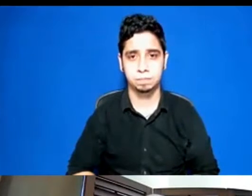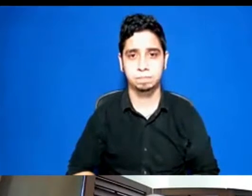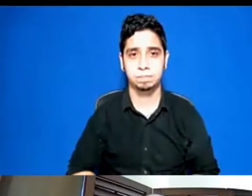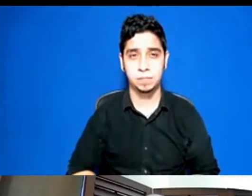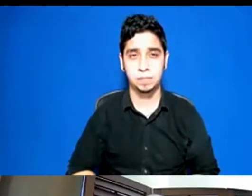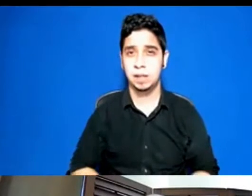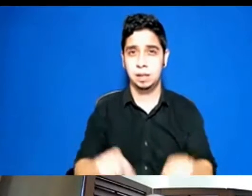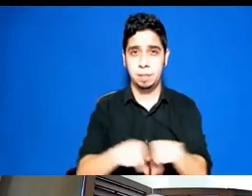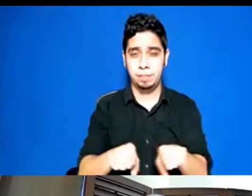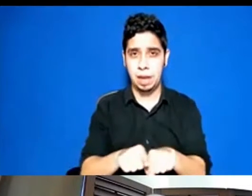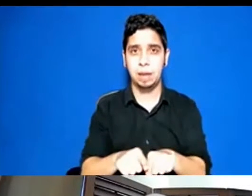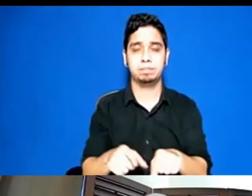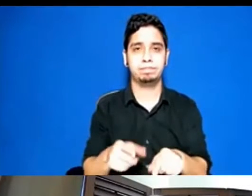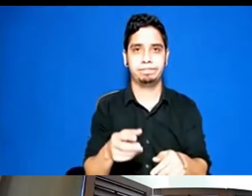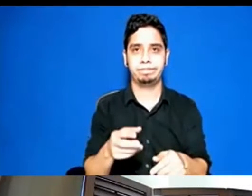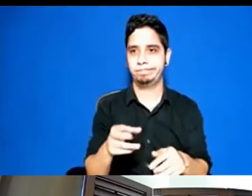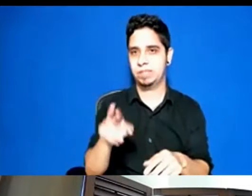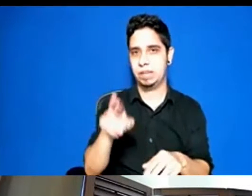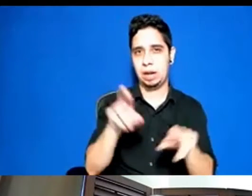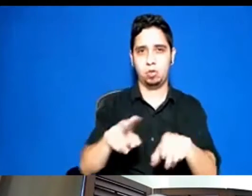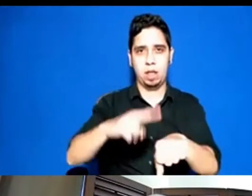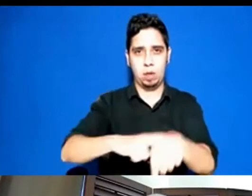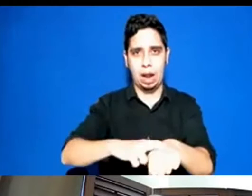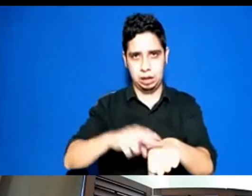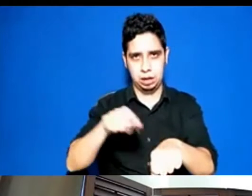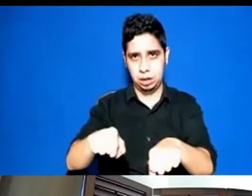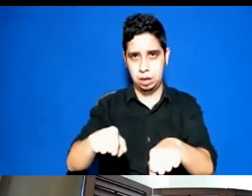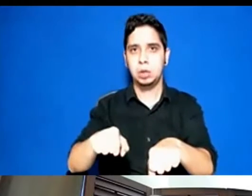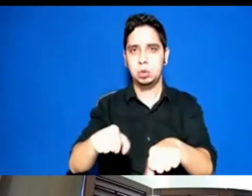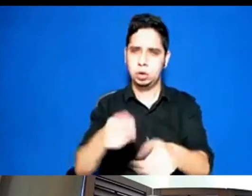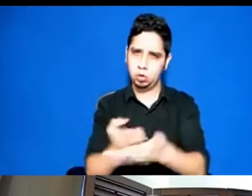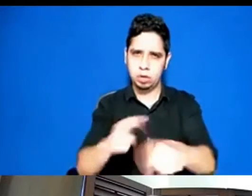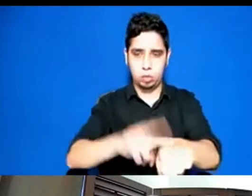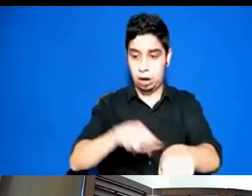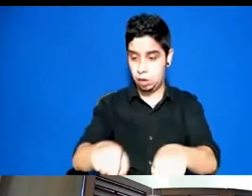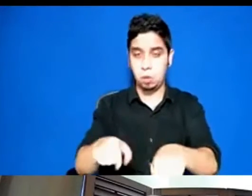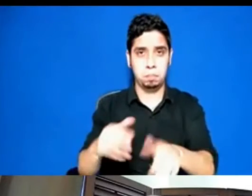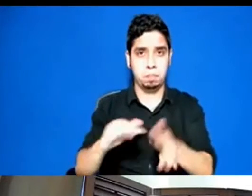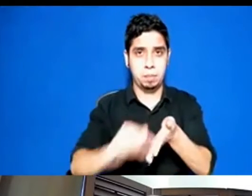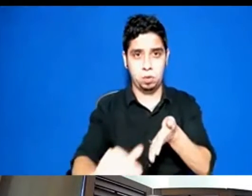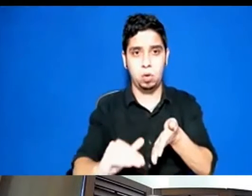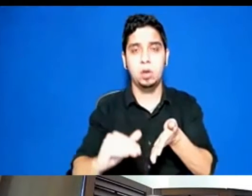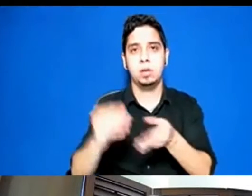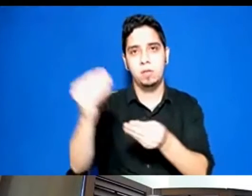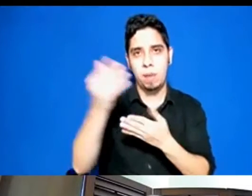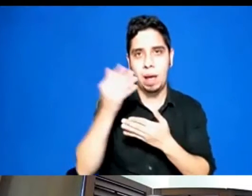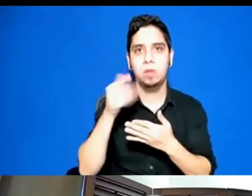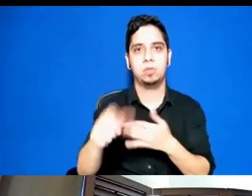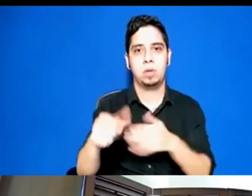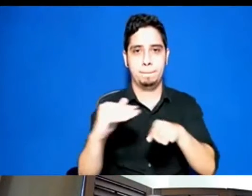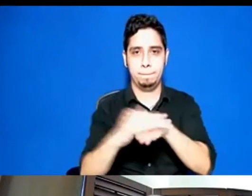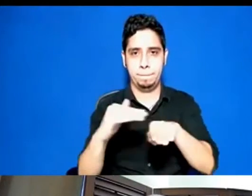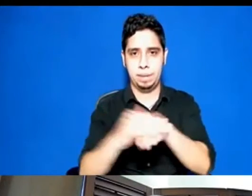dejamos llevar por el permiso que nos da recursos naturales. Las playas que habían estado solitarias por no